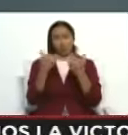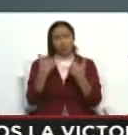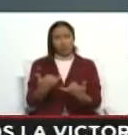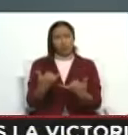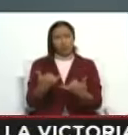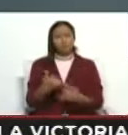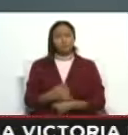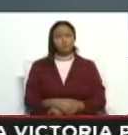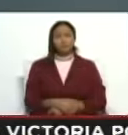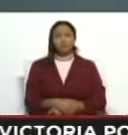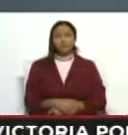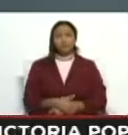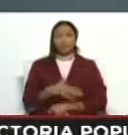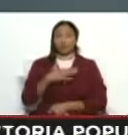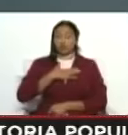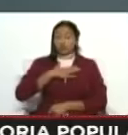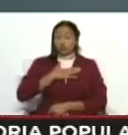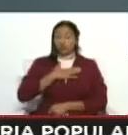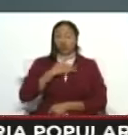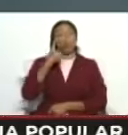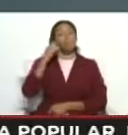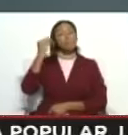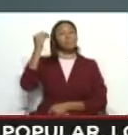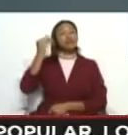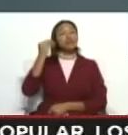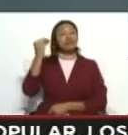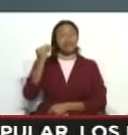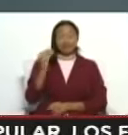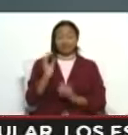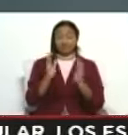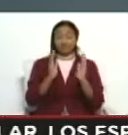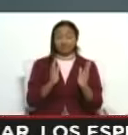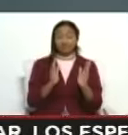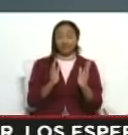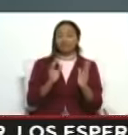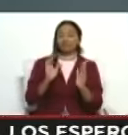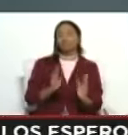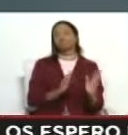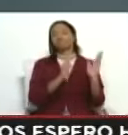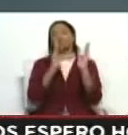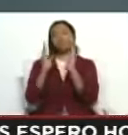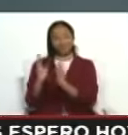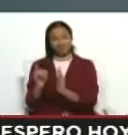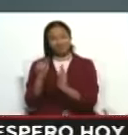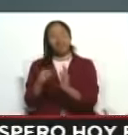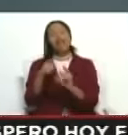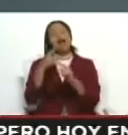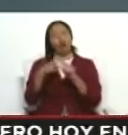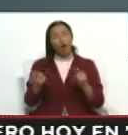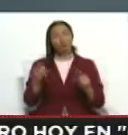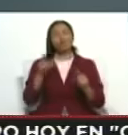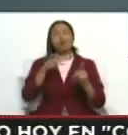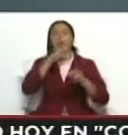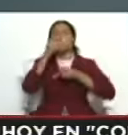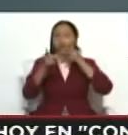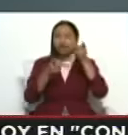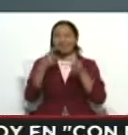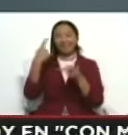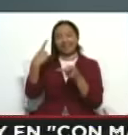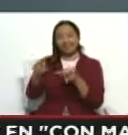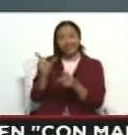Yo para nada descarto que en la trama de conspiración política haya otros